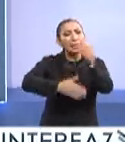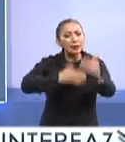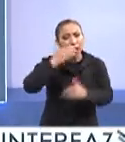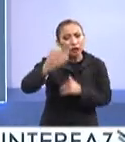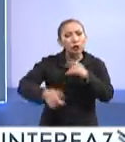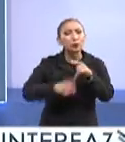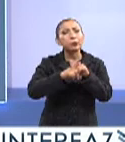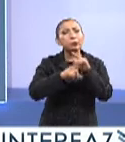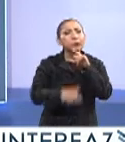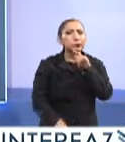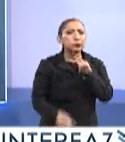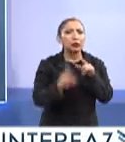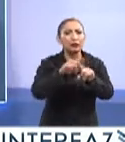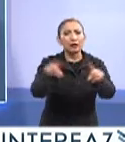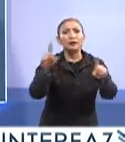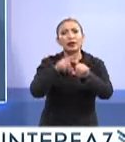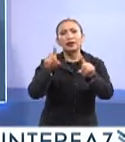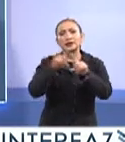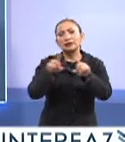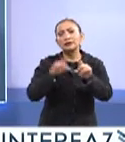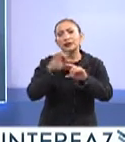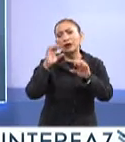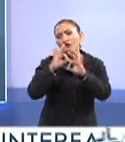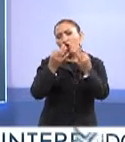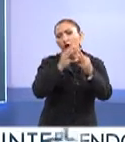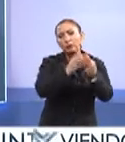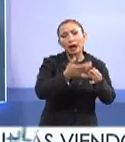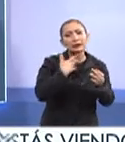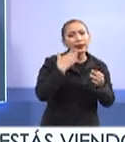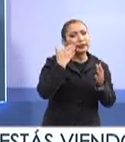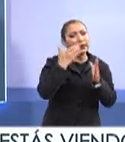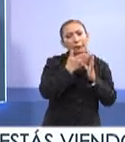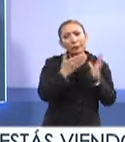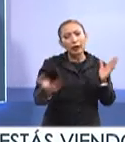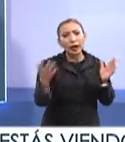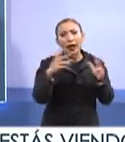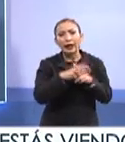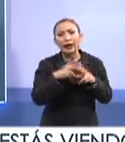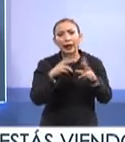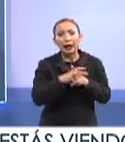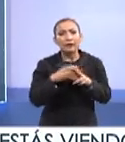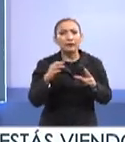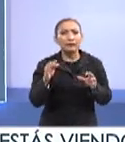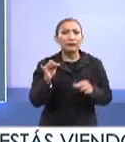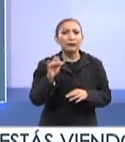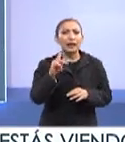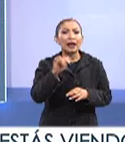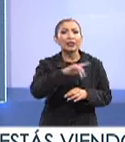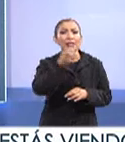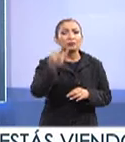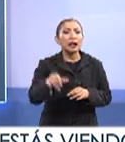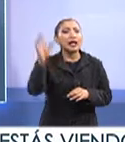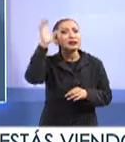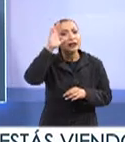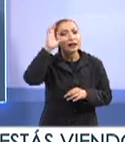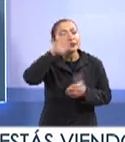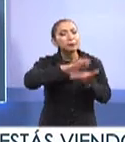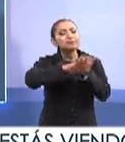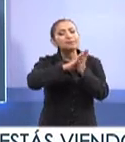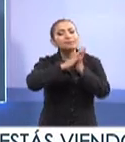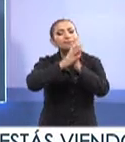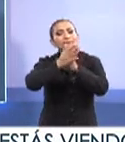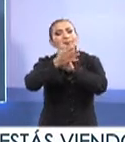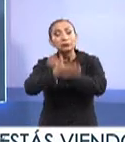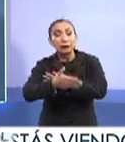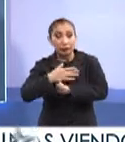de armamento en sus distintas aristas en ese periodo del mundo que fue la Guerra Fría, y posteriormente la ciencia fue